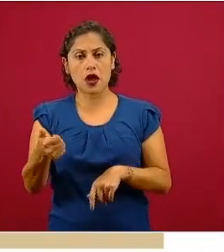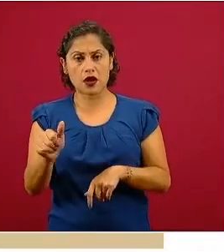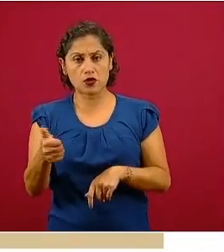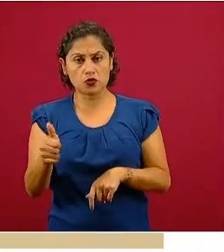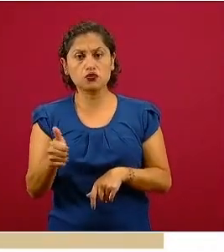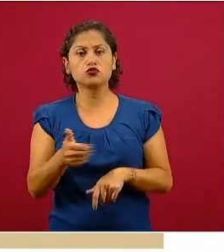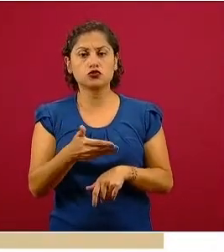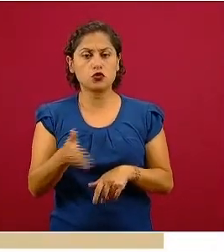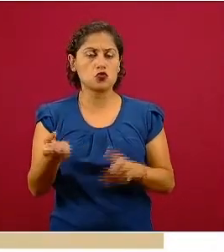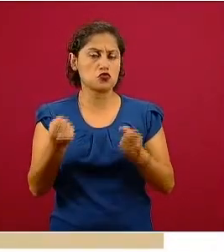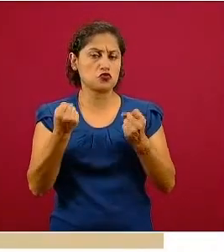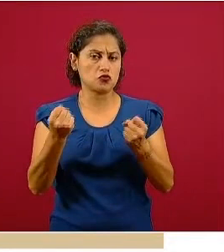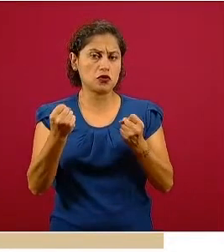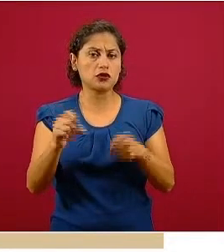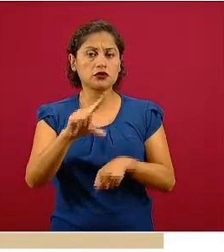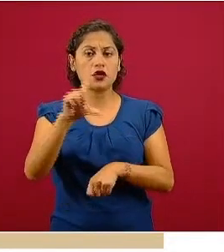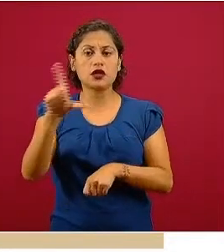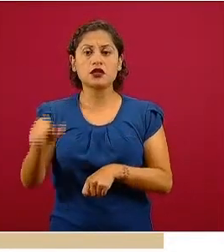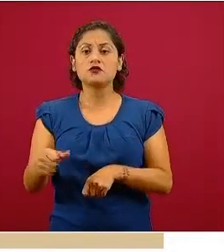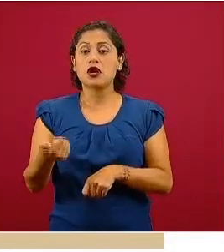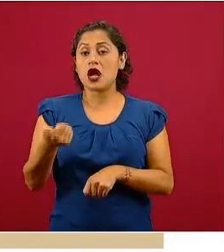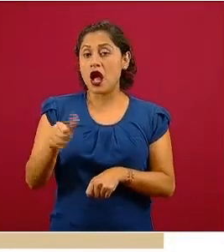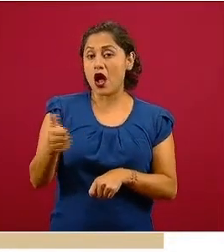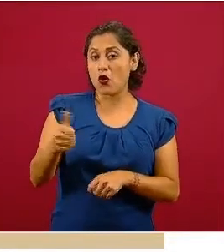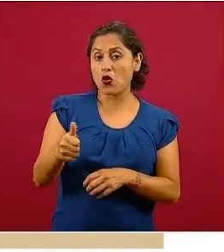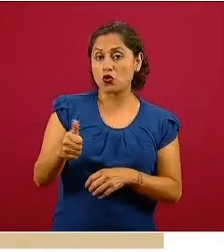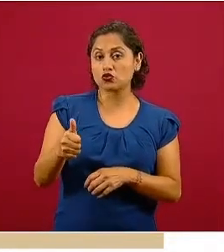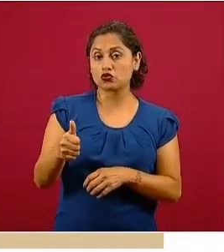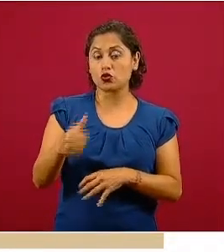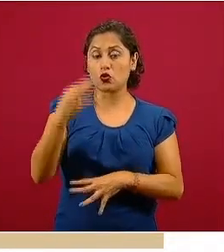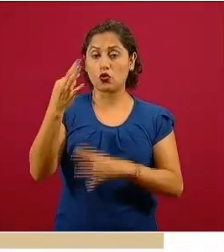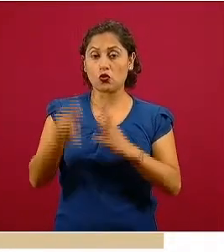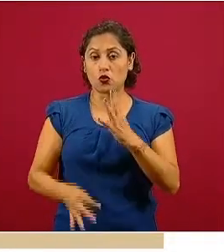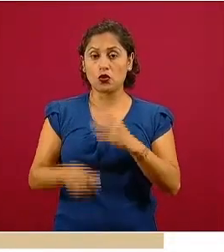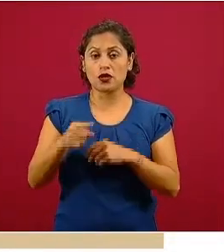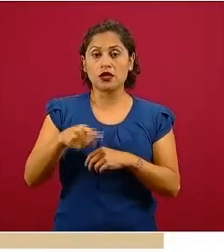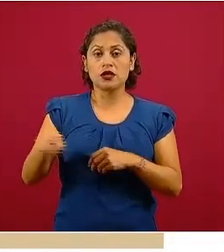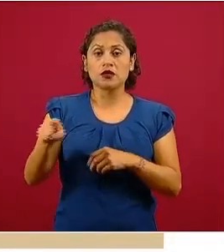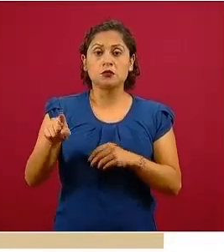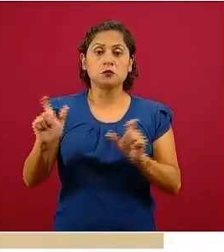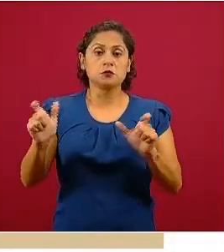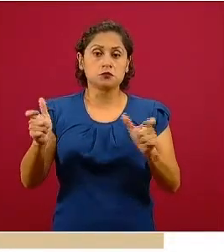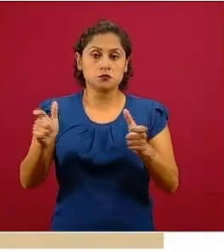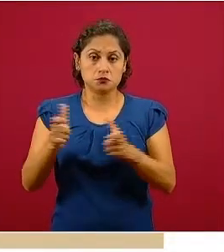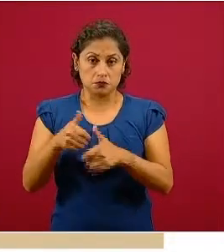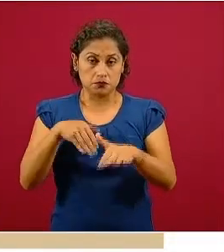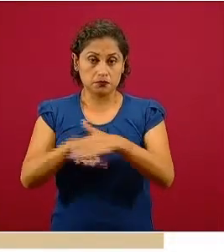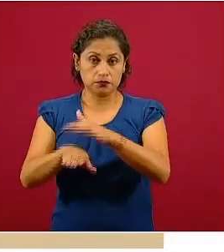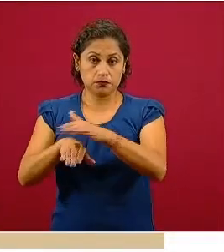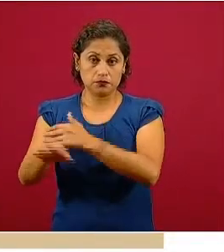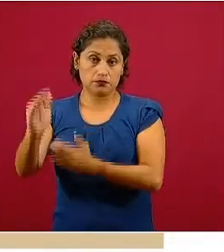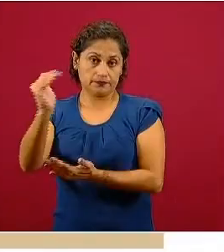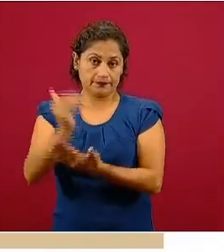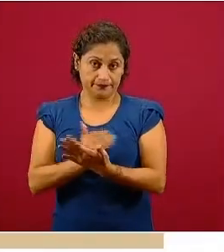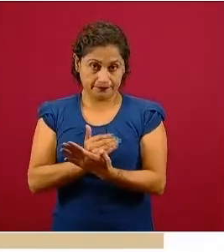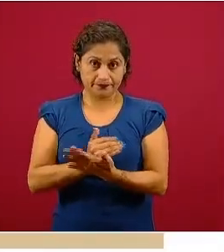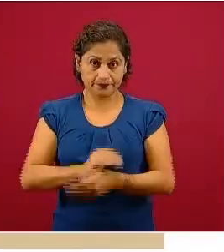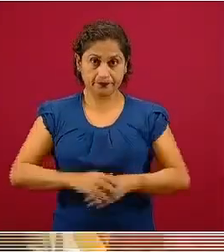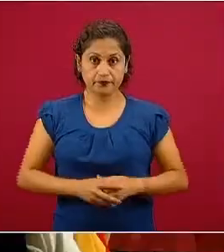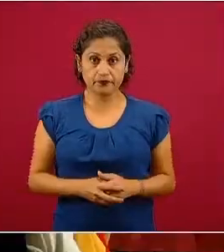en la última quincena de agosto vemos ya cómo inicia la disminución, el descenso en la cantidad de